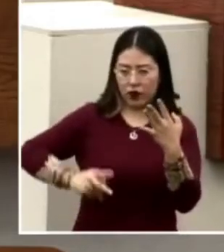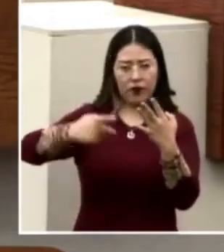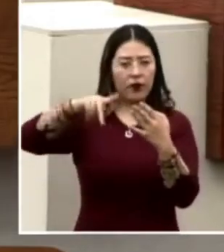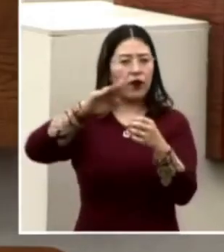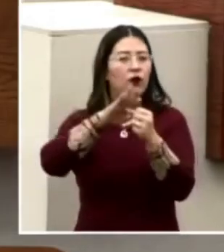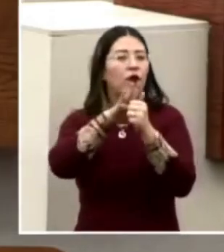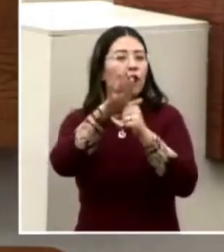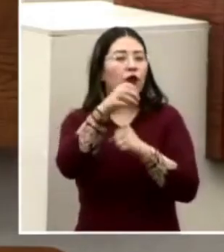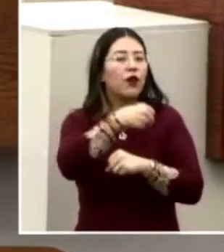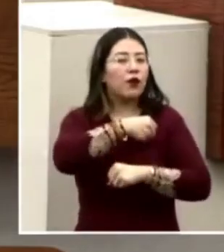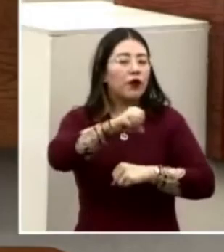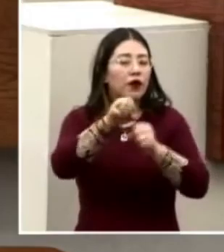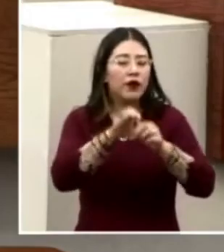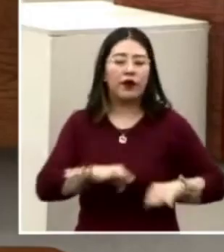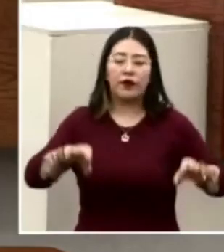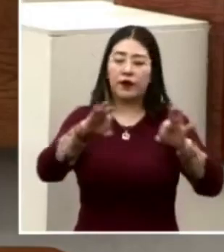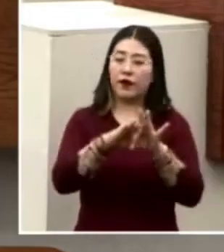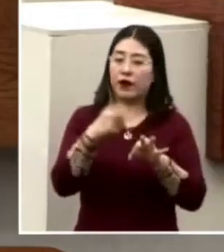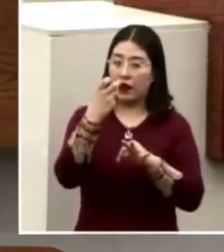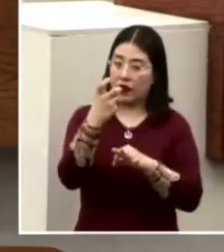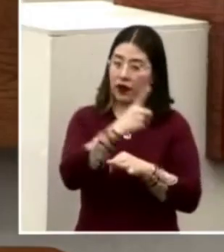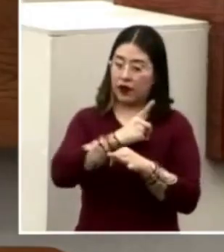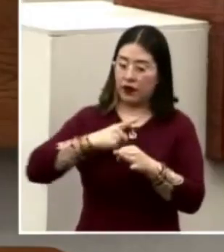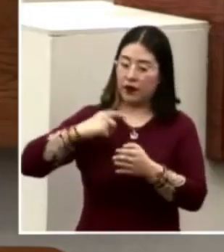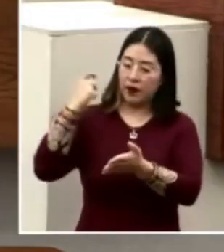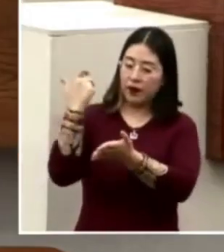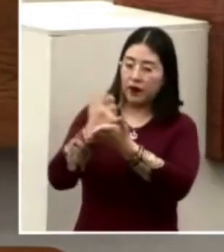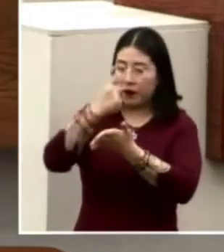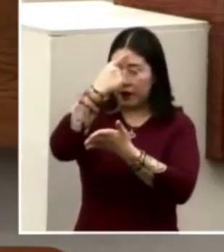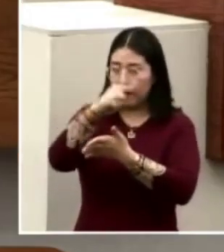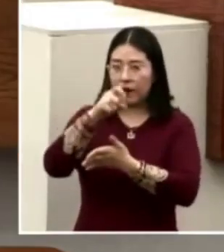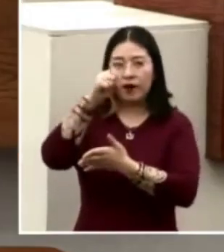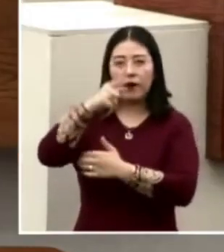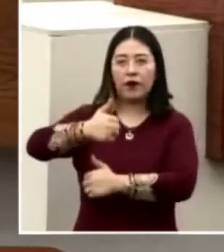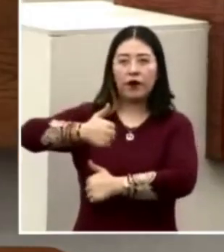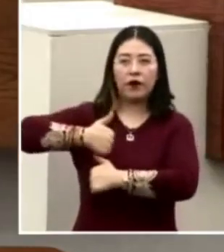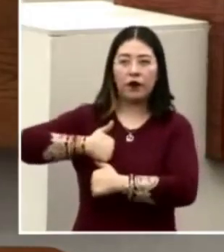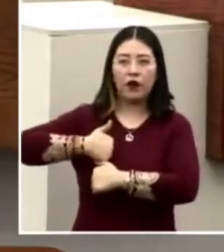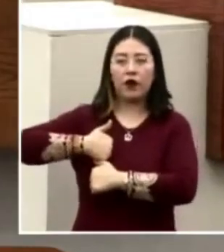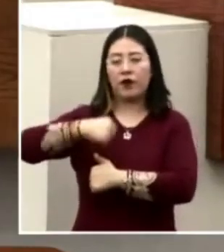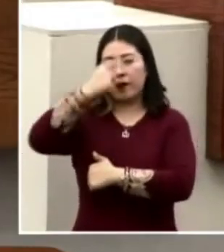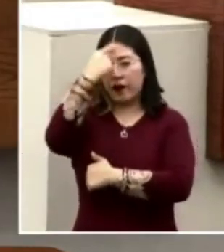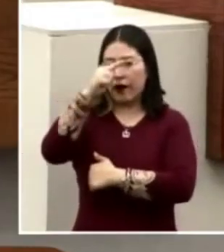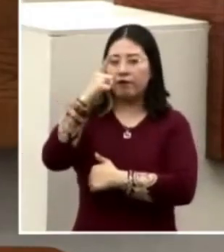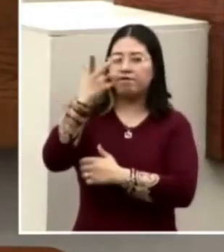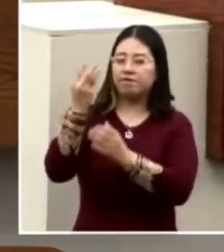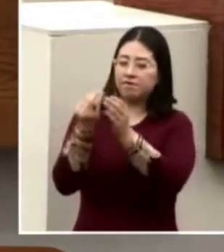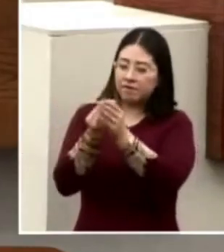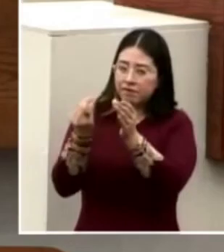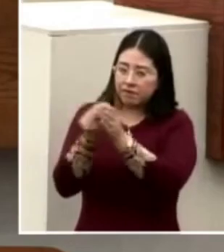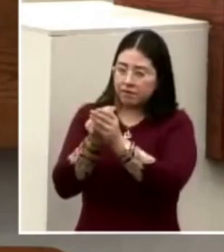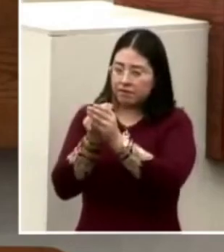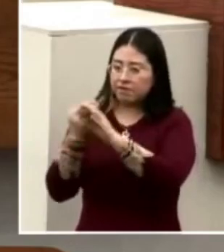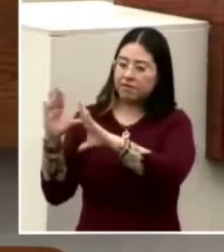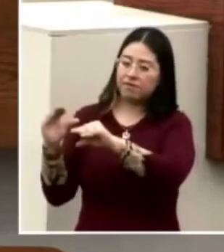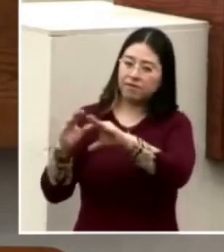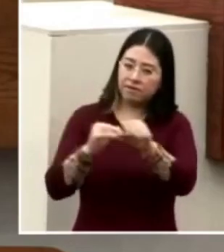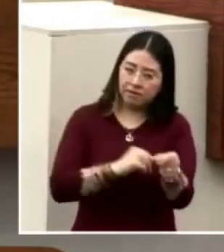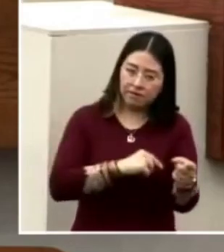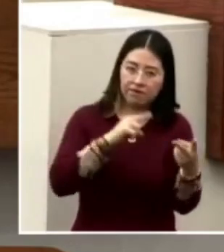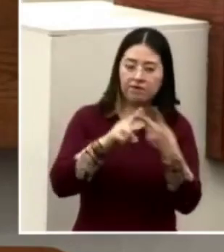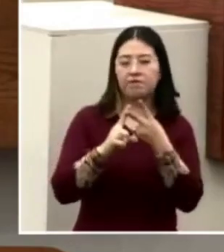esos recursos deben ser utilizados, como ya dije, para el reclutamiento, la formación,